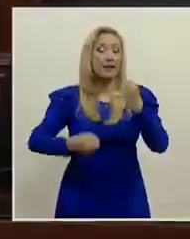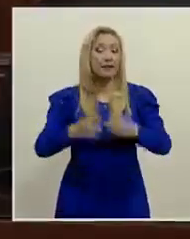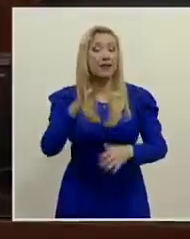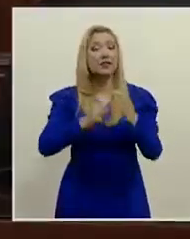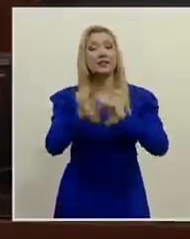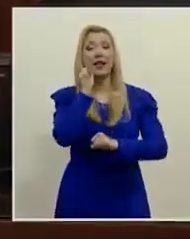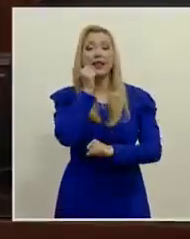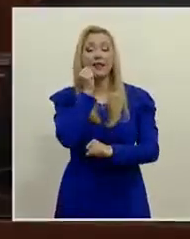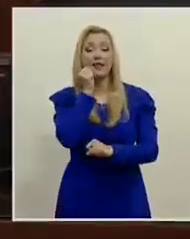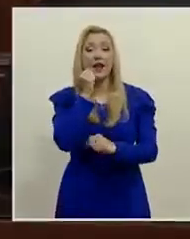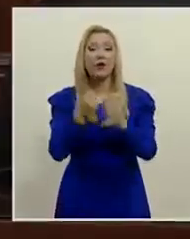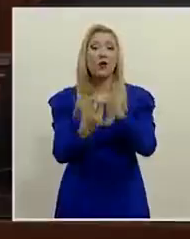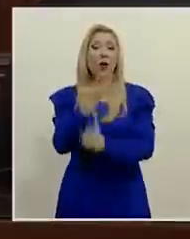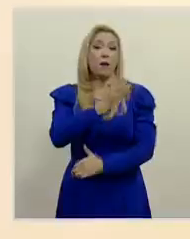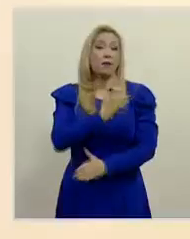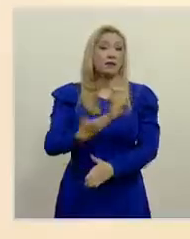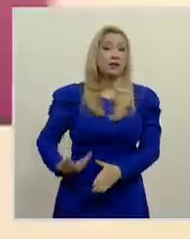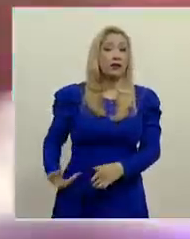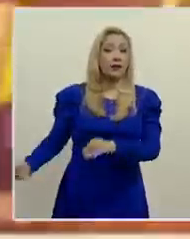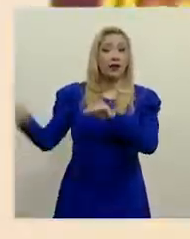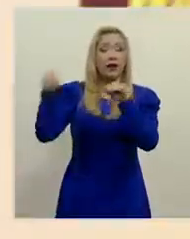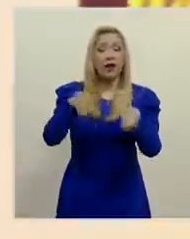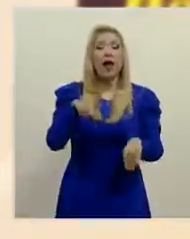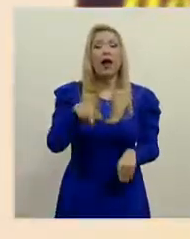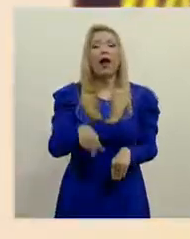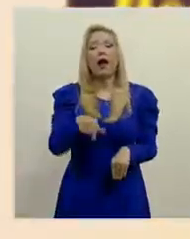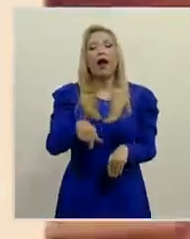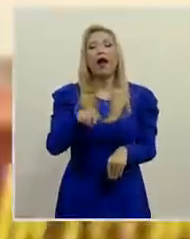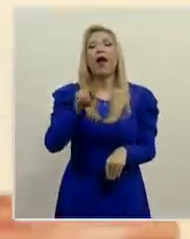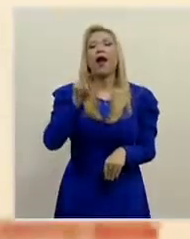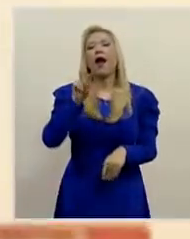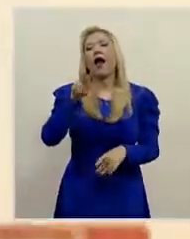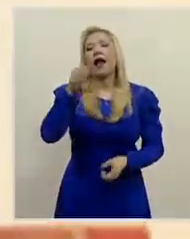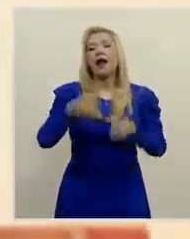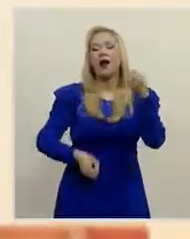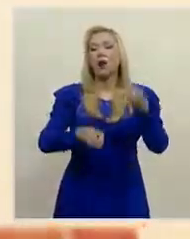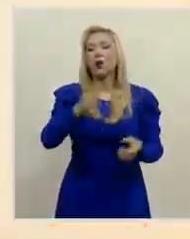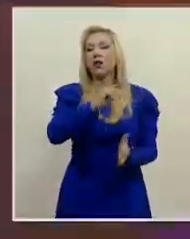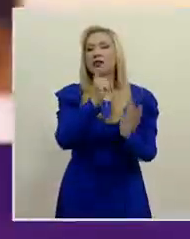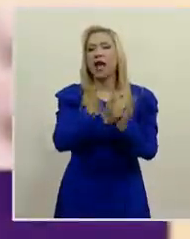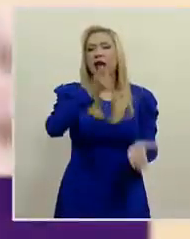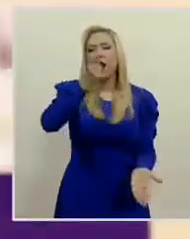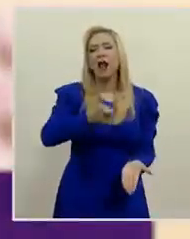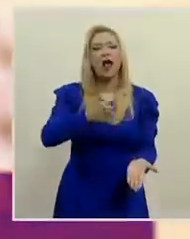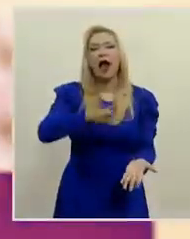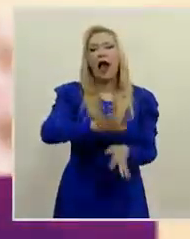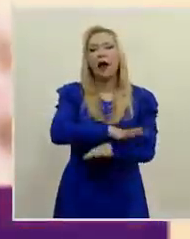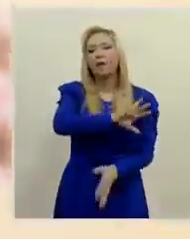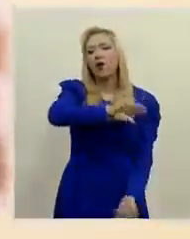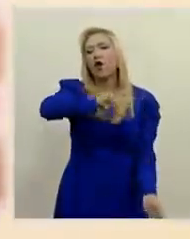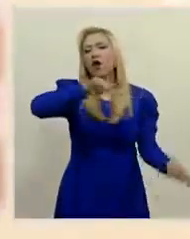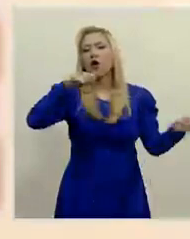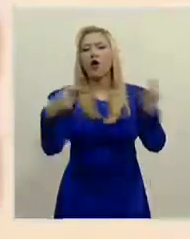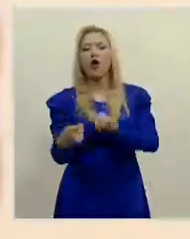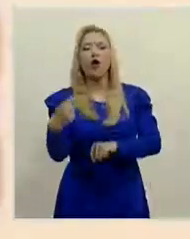Saldívar a la presidencia de la Suprema Corte, el canal judicial tuvo un relanzamiento con un nuevo nombre: